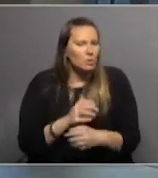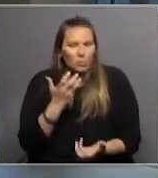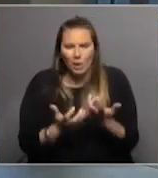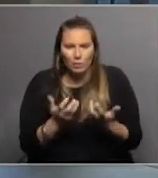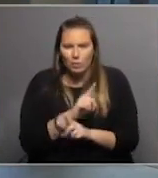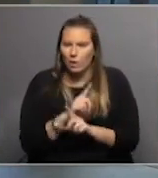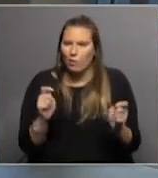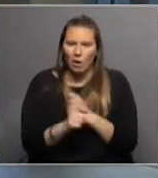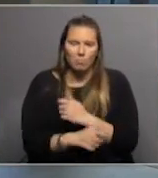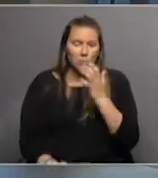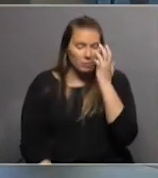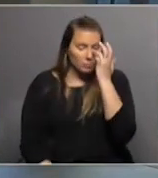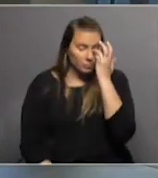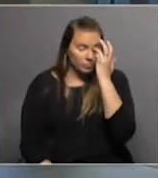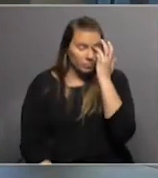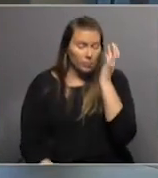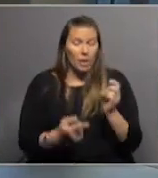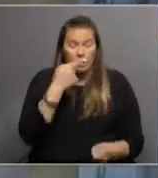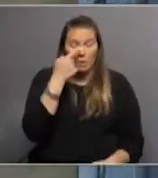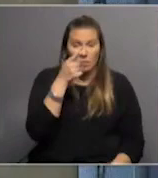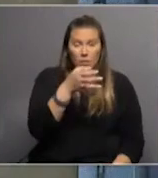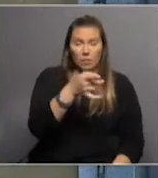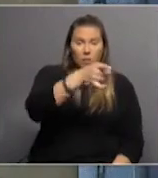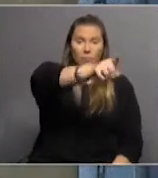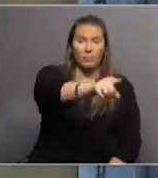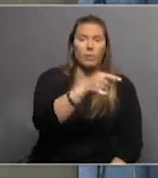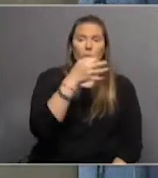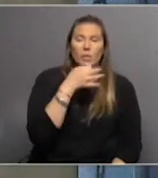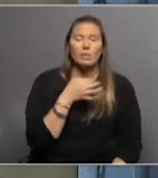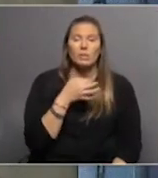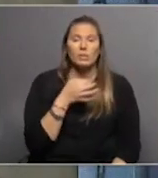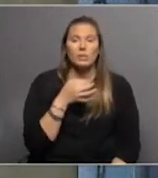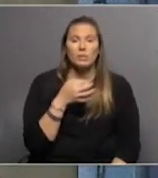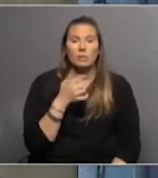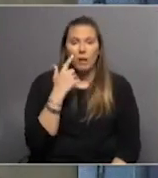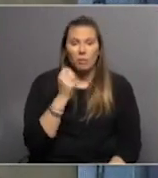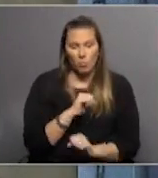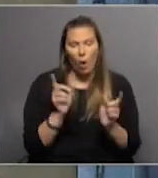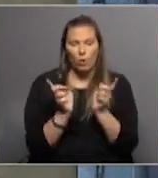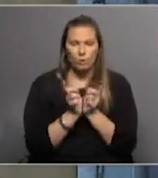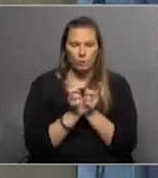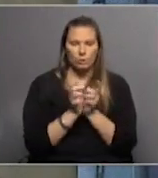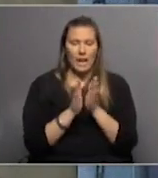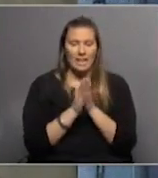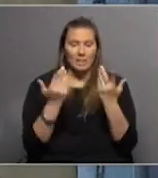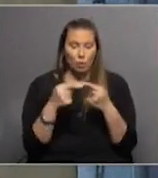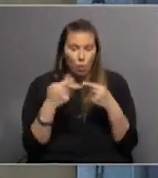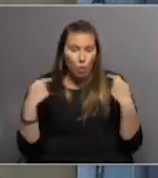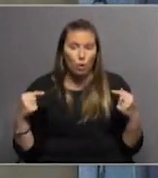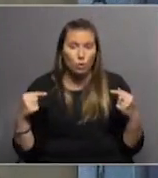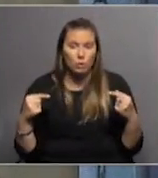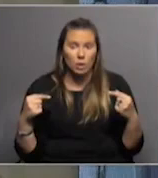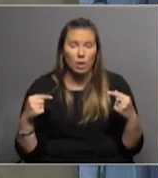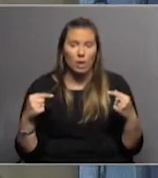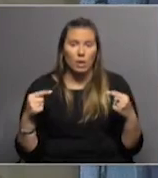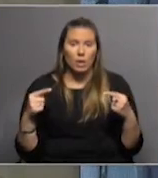cocina? Está bueno lo que decís. Se abre otro tema con lo que decís, que voy a tratar de ser breve. El libro como objeto sigue siendo